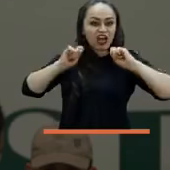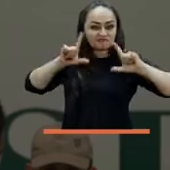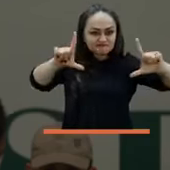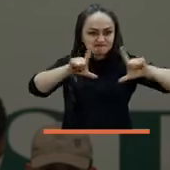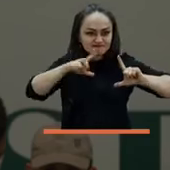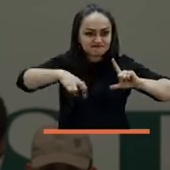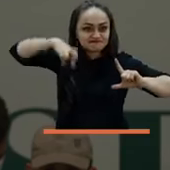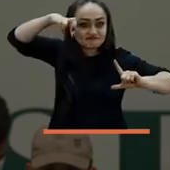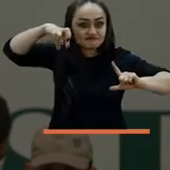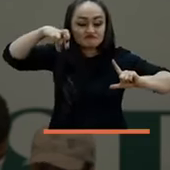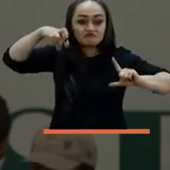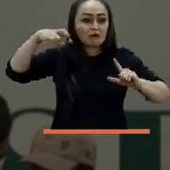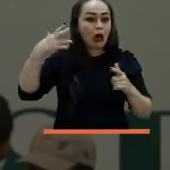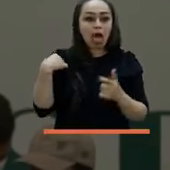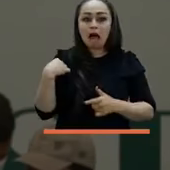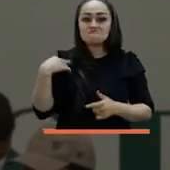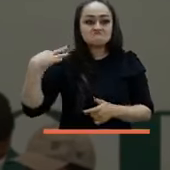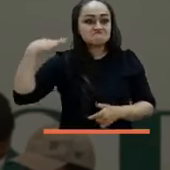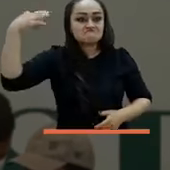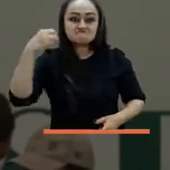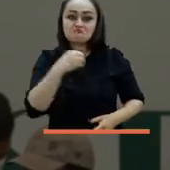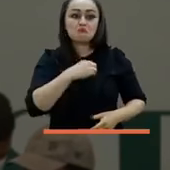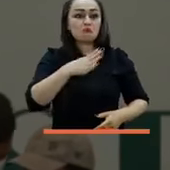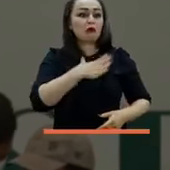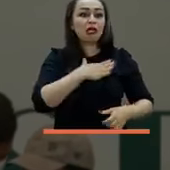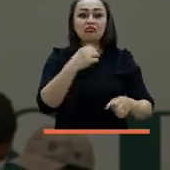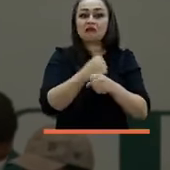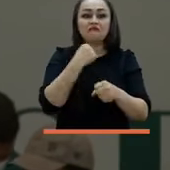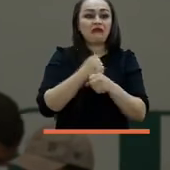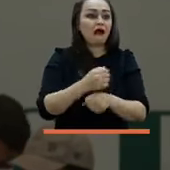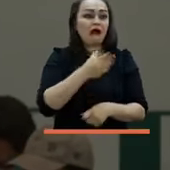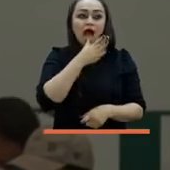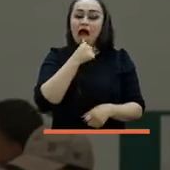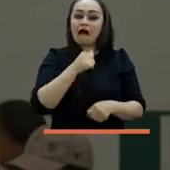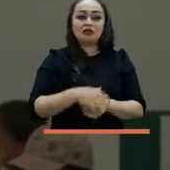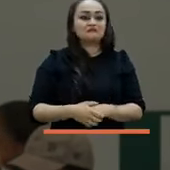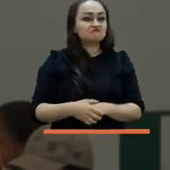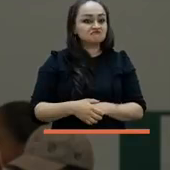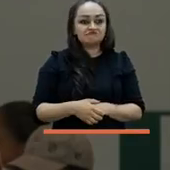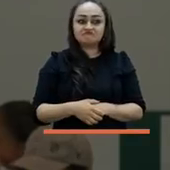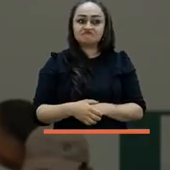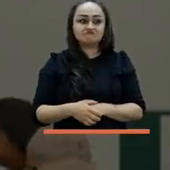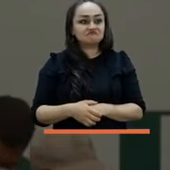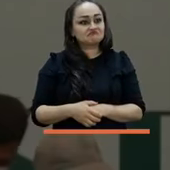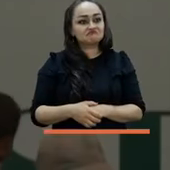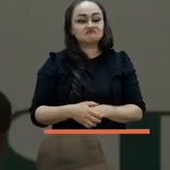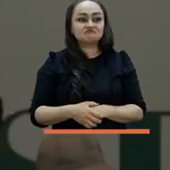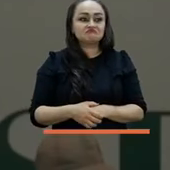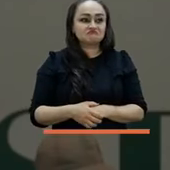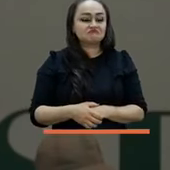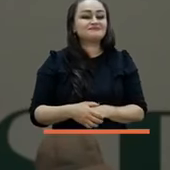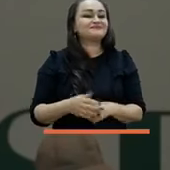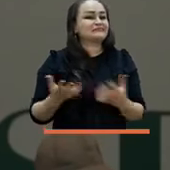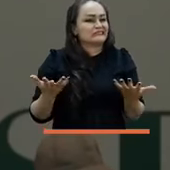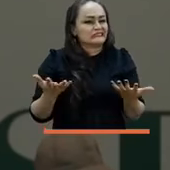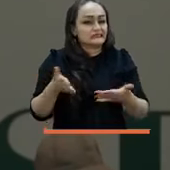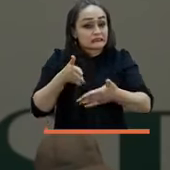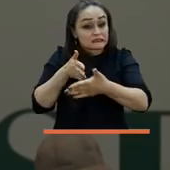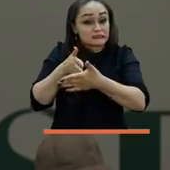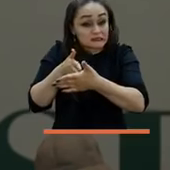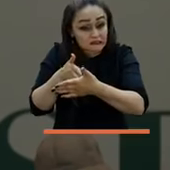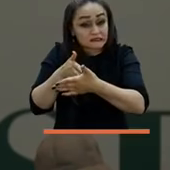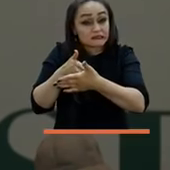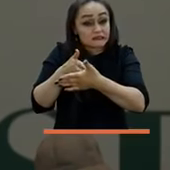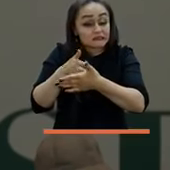poder tener una oportunidad laboral y esto se hace también una barrera y